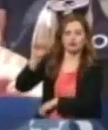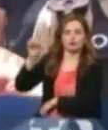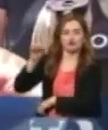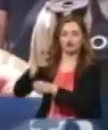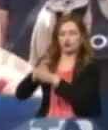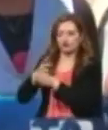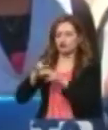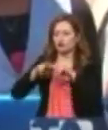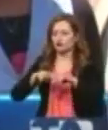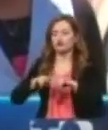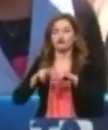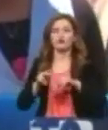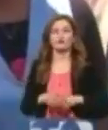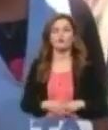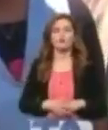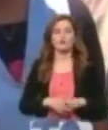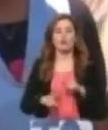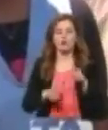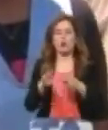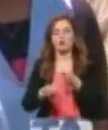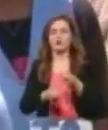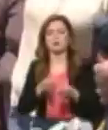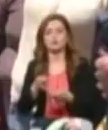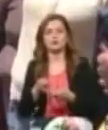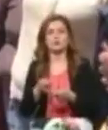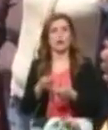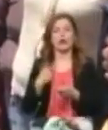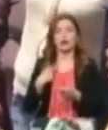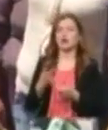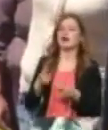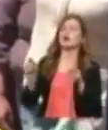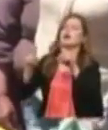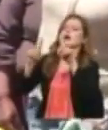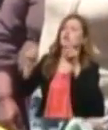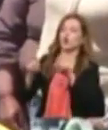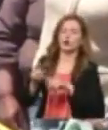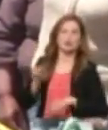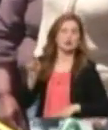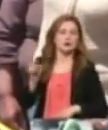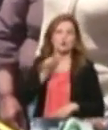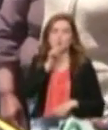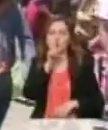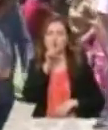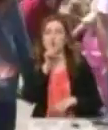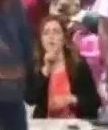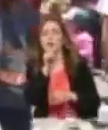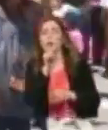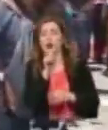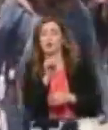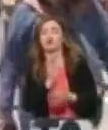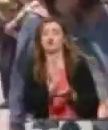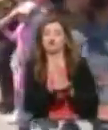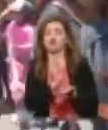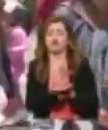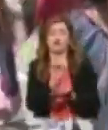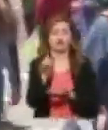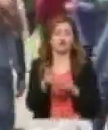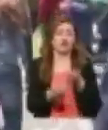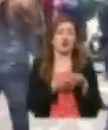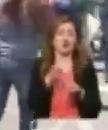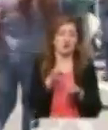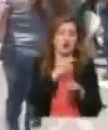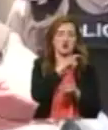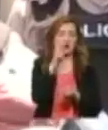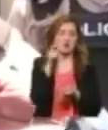aquí en el interior del mercado. Son los comerciantes quienes no quisieron hablar ante las cámaras, que aseguran que en el lugar se vende droga y que la policía no